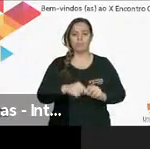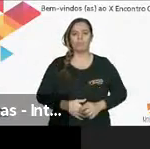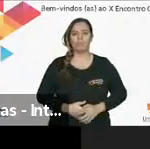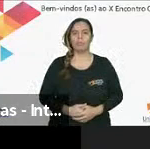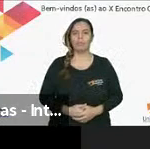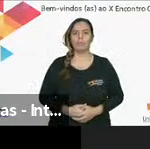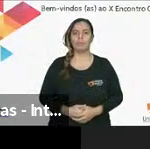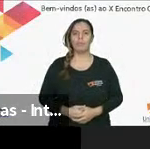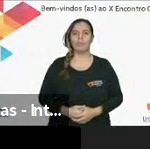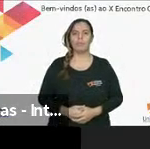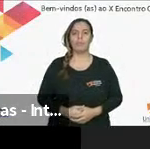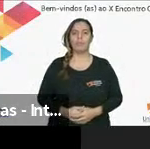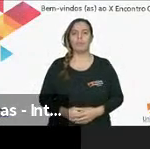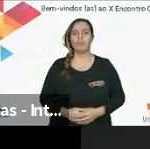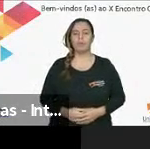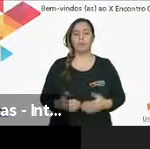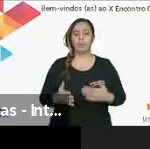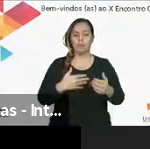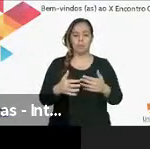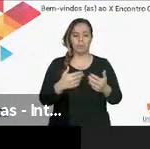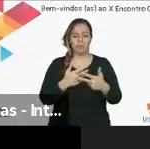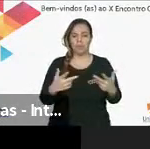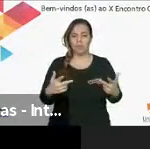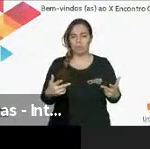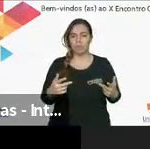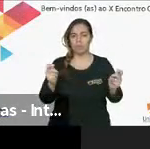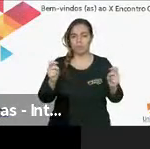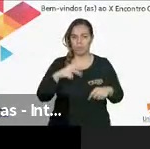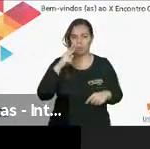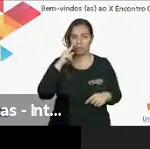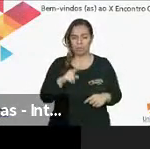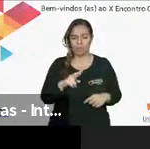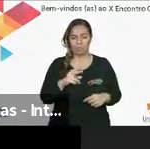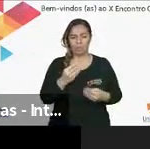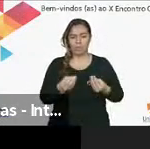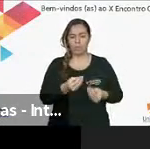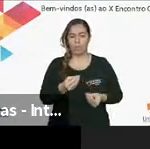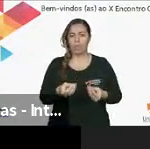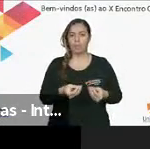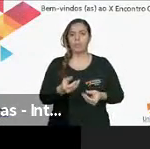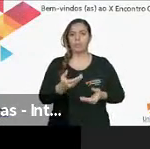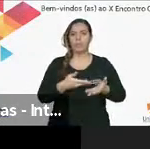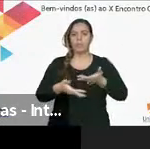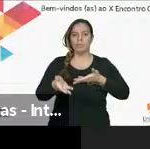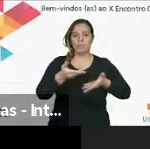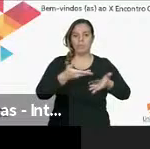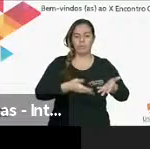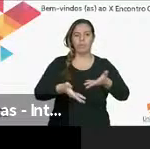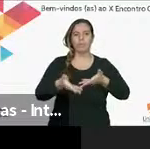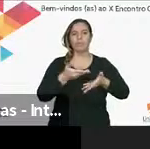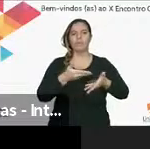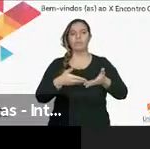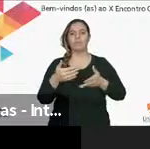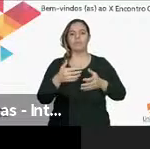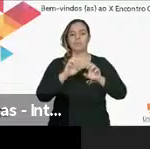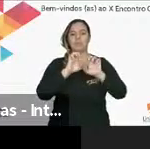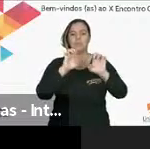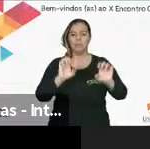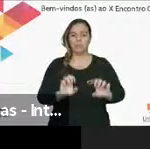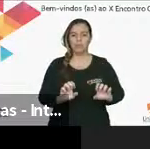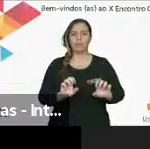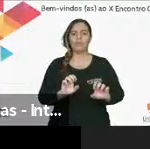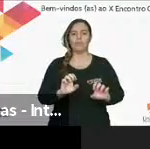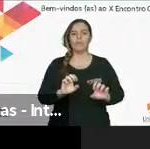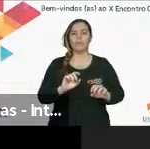Y cualquier cosa que yo vea que tiene que ver con la correspondencia de la estructura con el ámbito